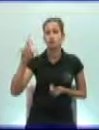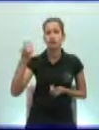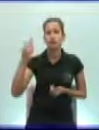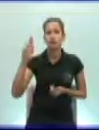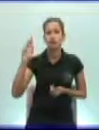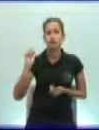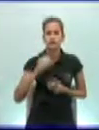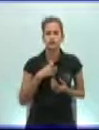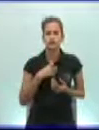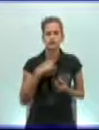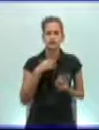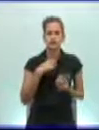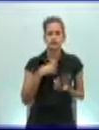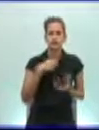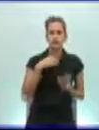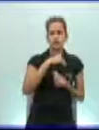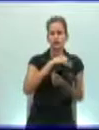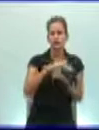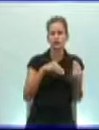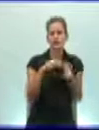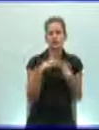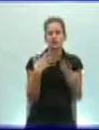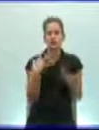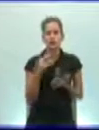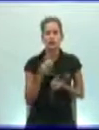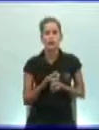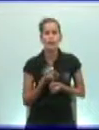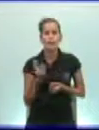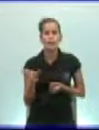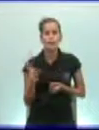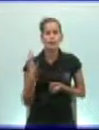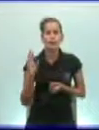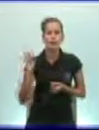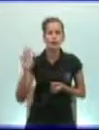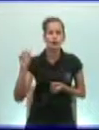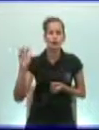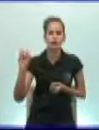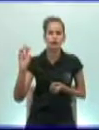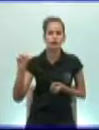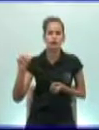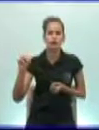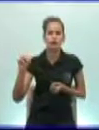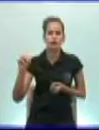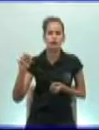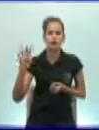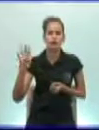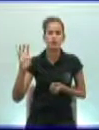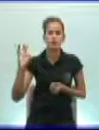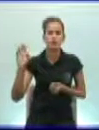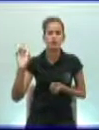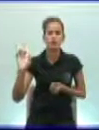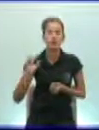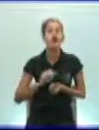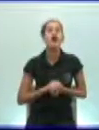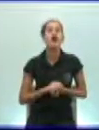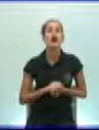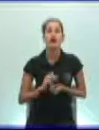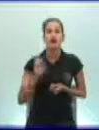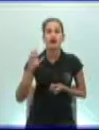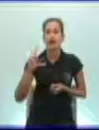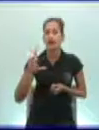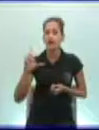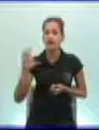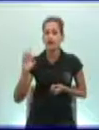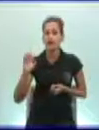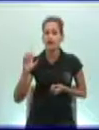¿por qué pronombre lo pudiéramos estar sustituyendo? Por supuesto, el pronombre él. En este caso, él corrió entre